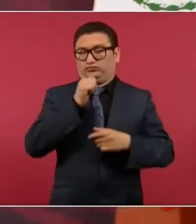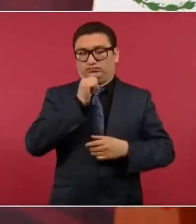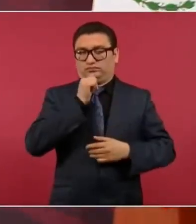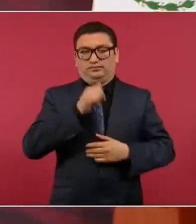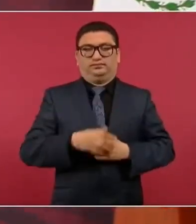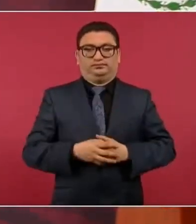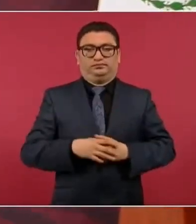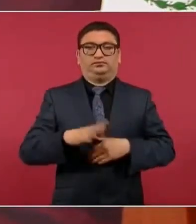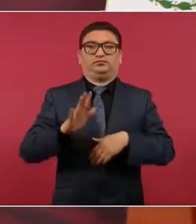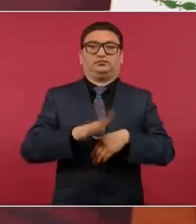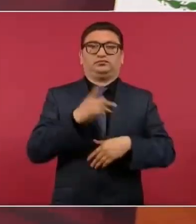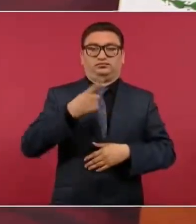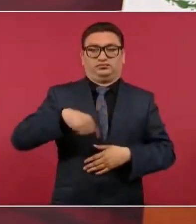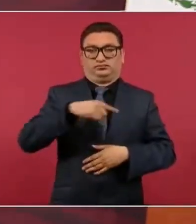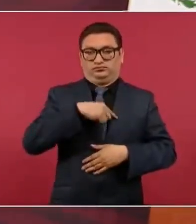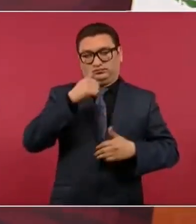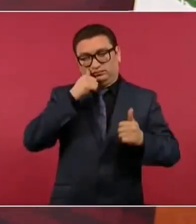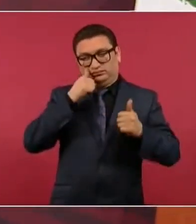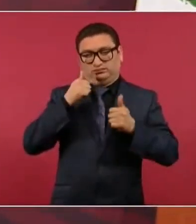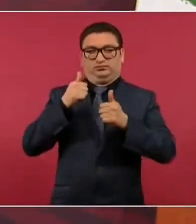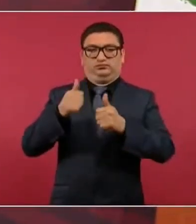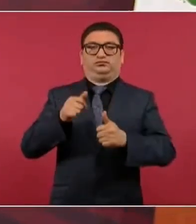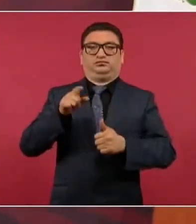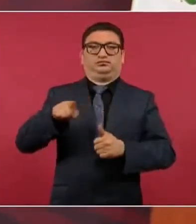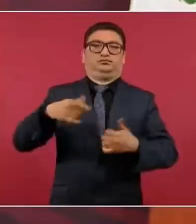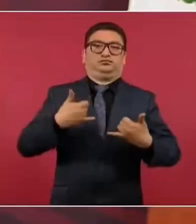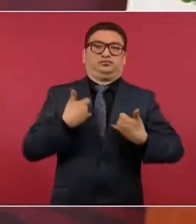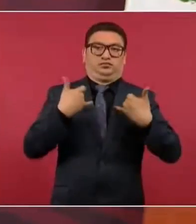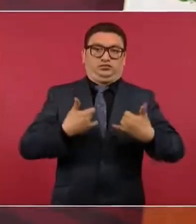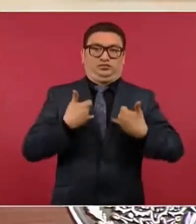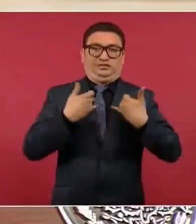porque estamos atendiendo a los jóvenes. Ahí está la clave.